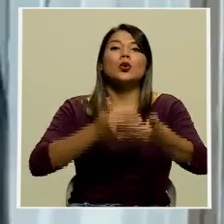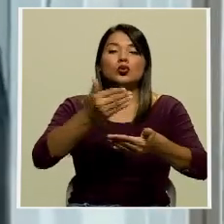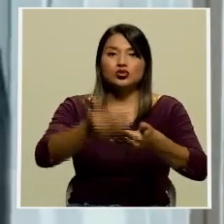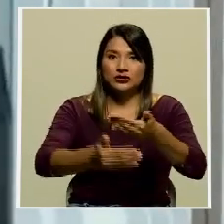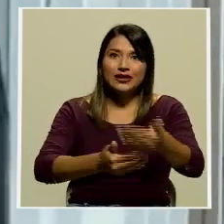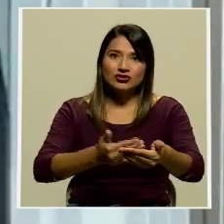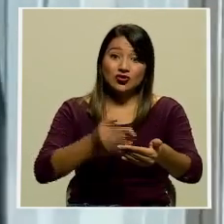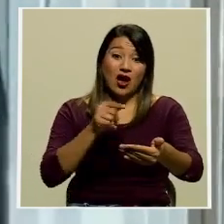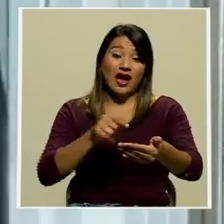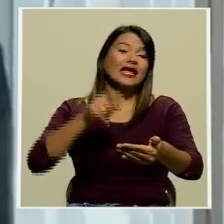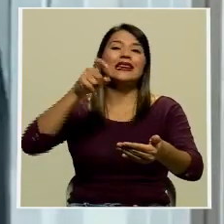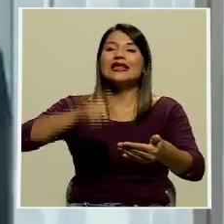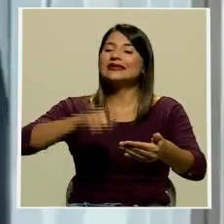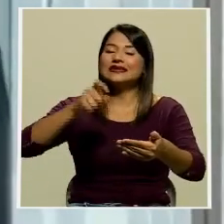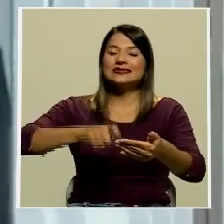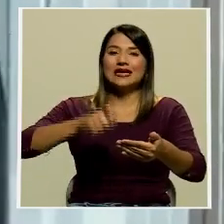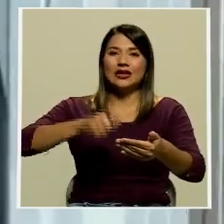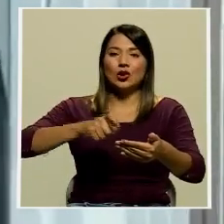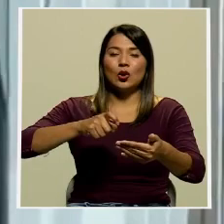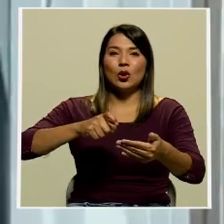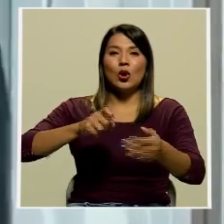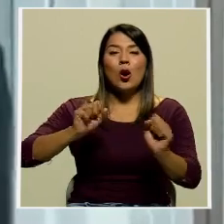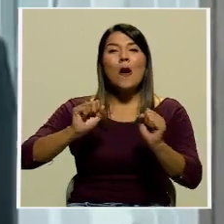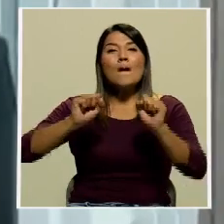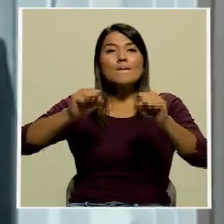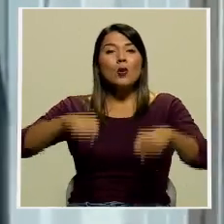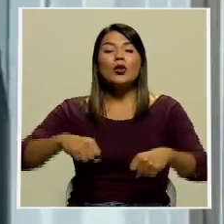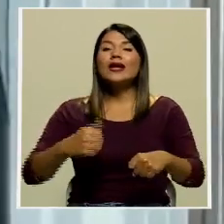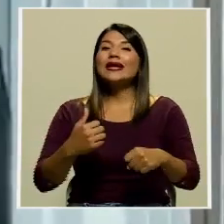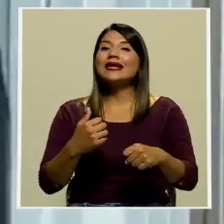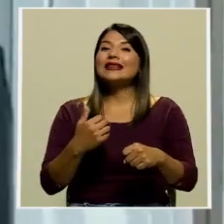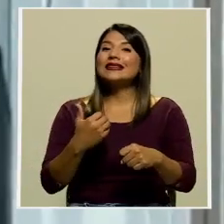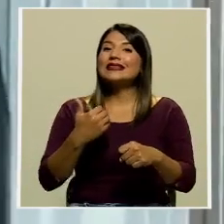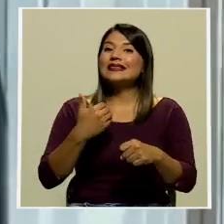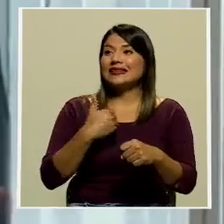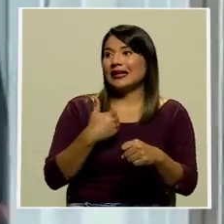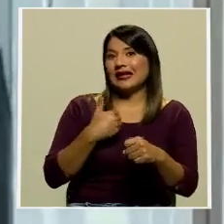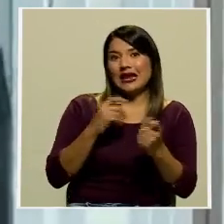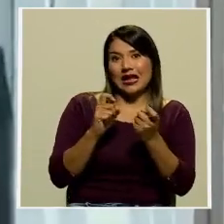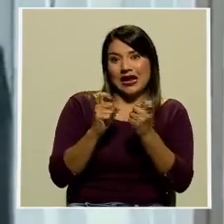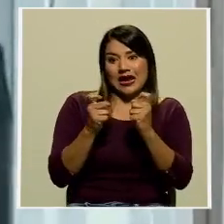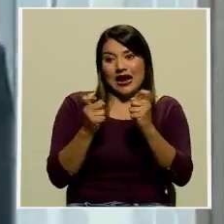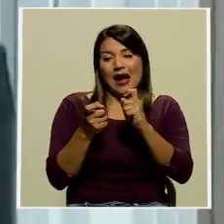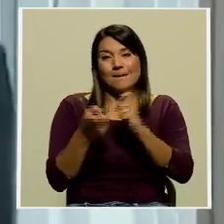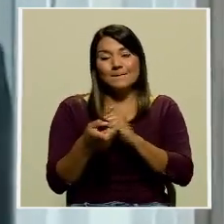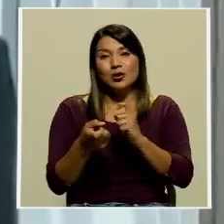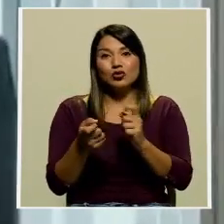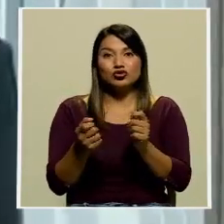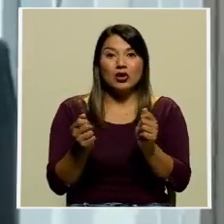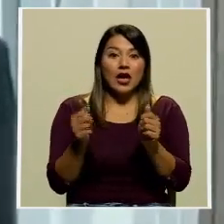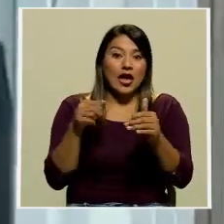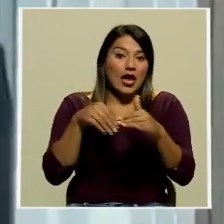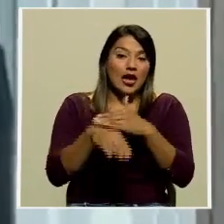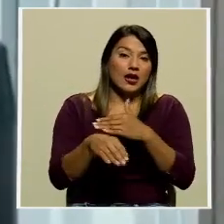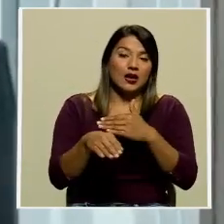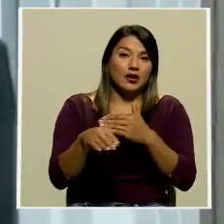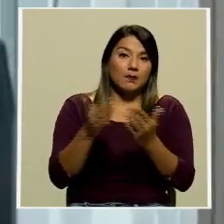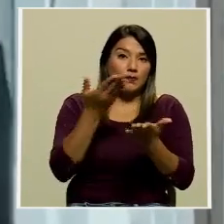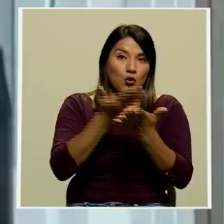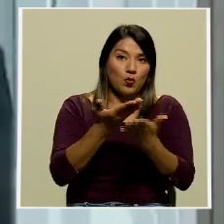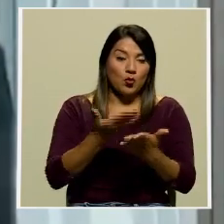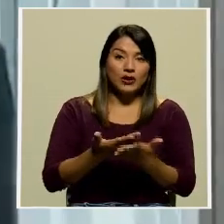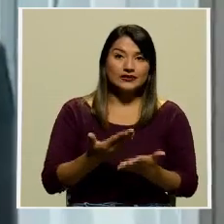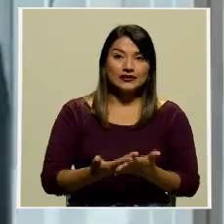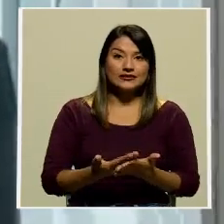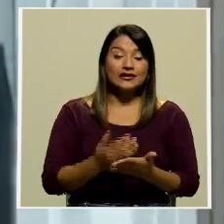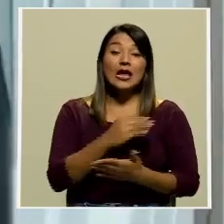será necesario llevar adelante procesos de cambio en los distintos proyectos que hemos presentado, y de